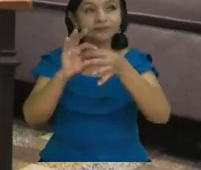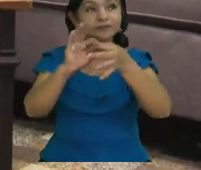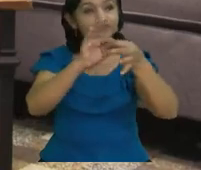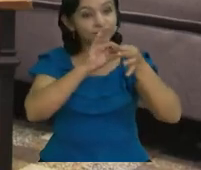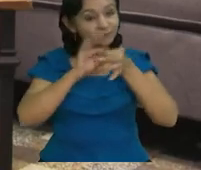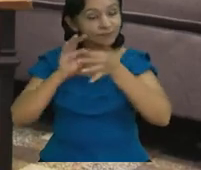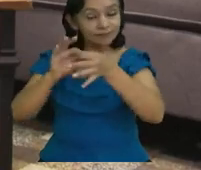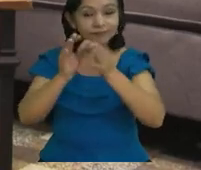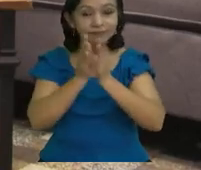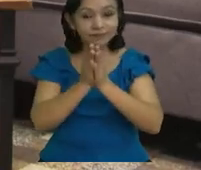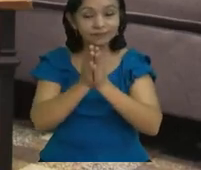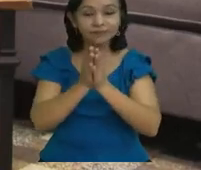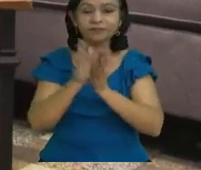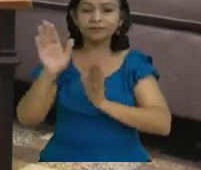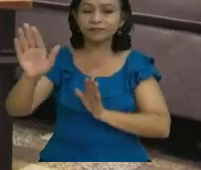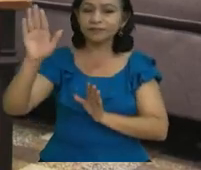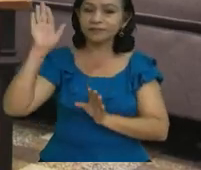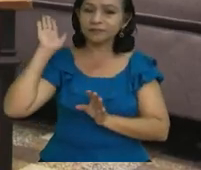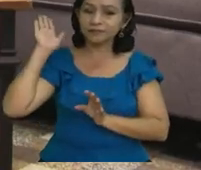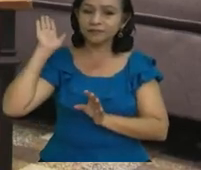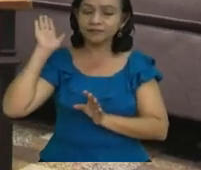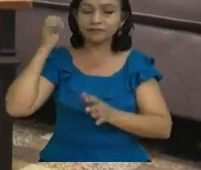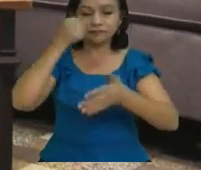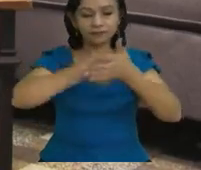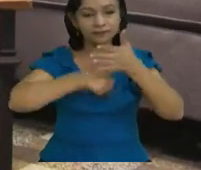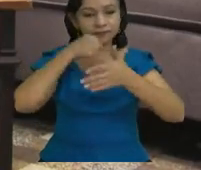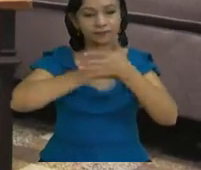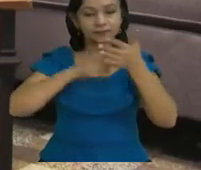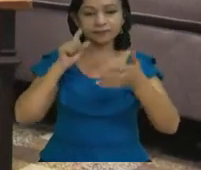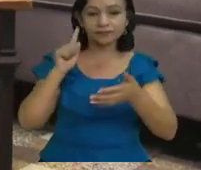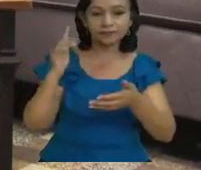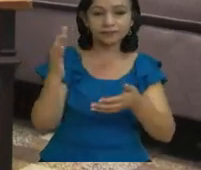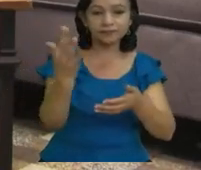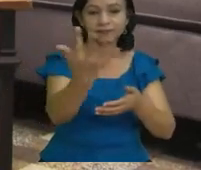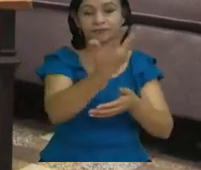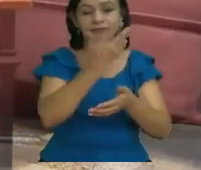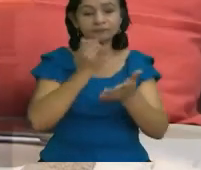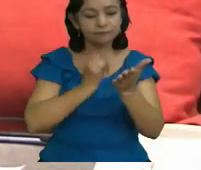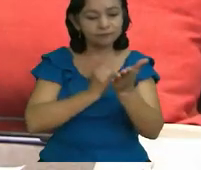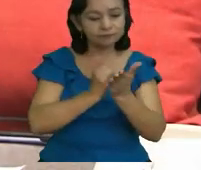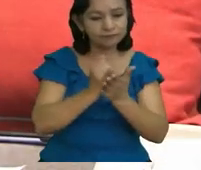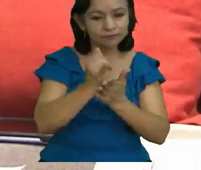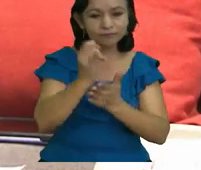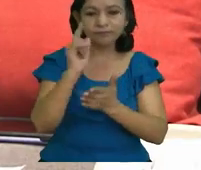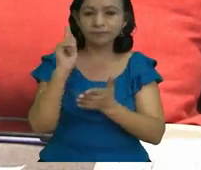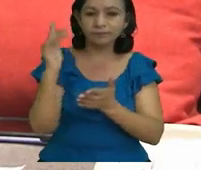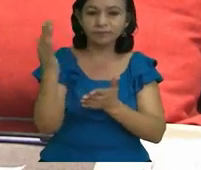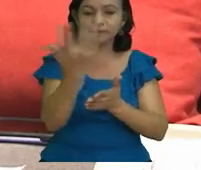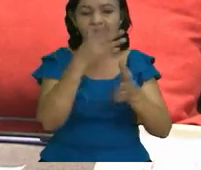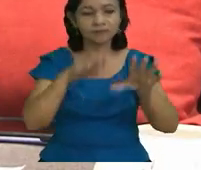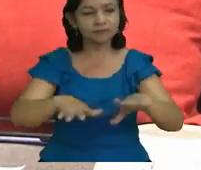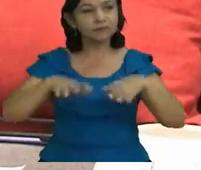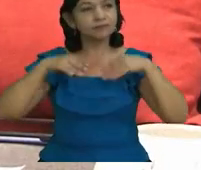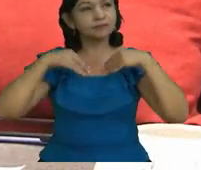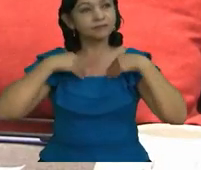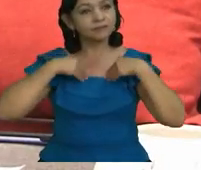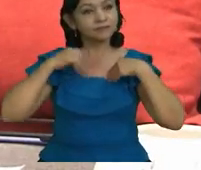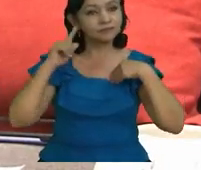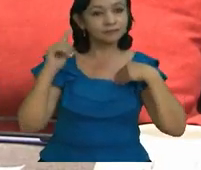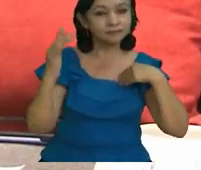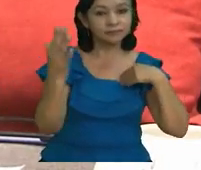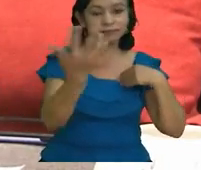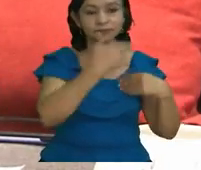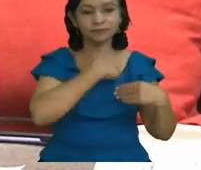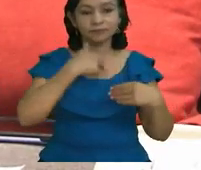unida. Seguimos con el compromiso de seguir fortaleciendo todos los procesos de investigación, todos los procesos de adopción, todos los procesos que vayan